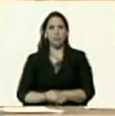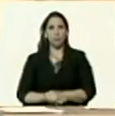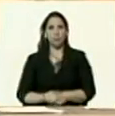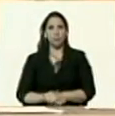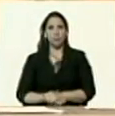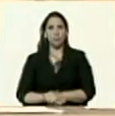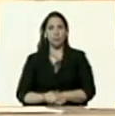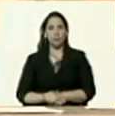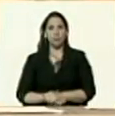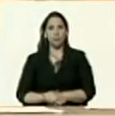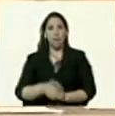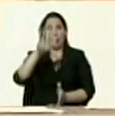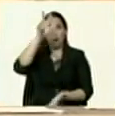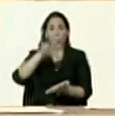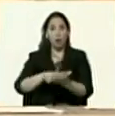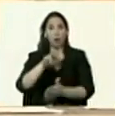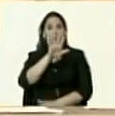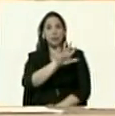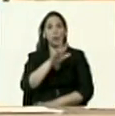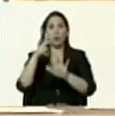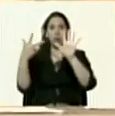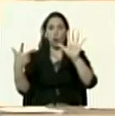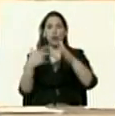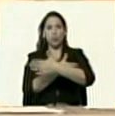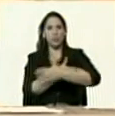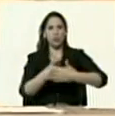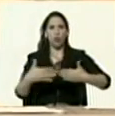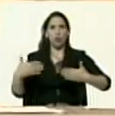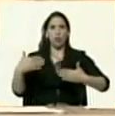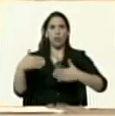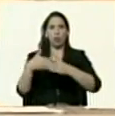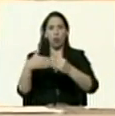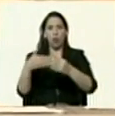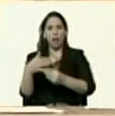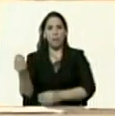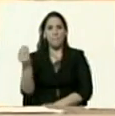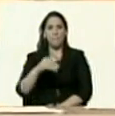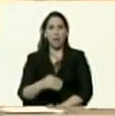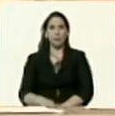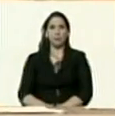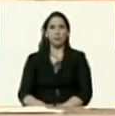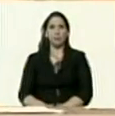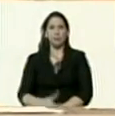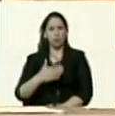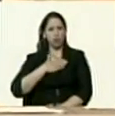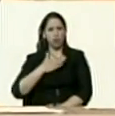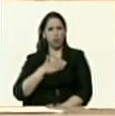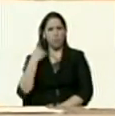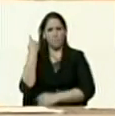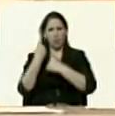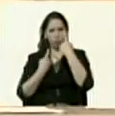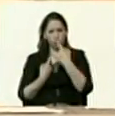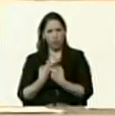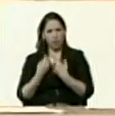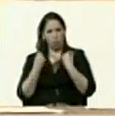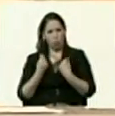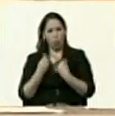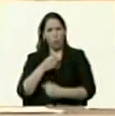y que había aprobado 58 millones de dólares más. Yo me preguntaría como